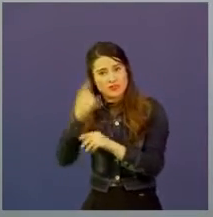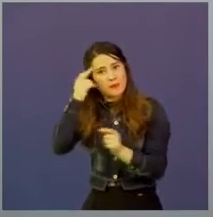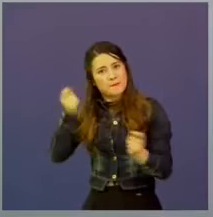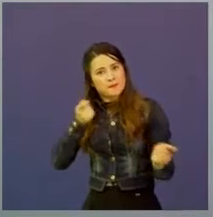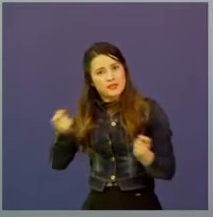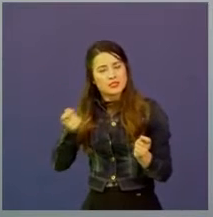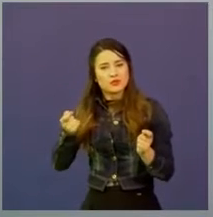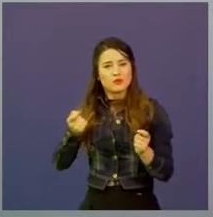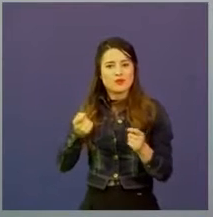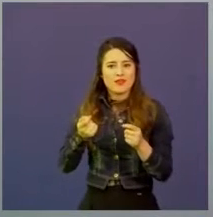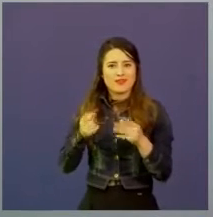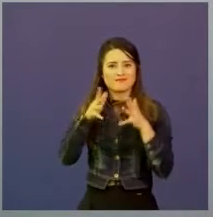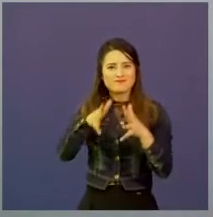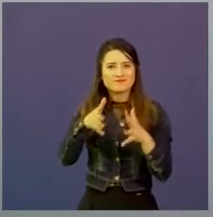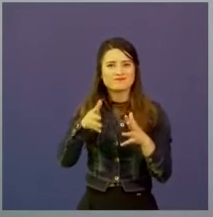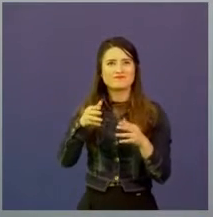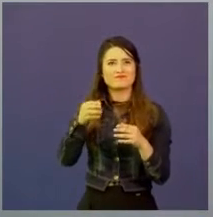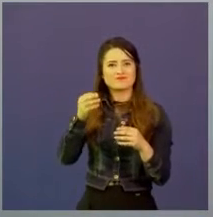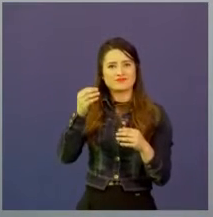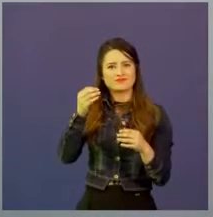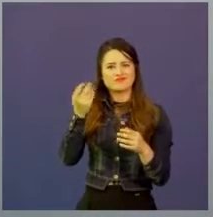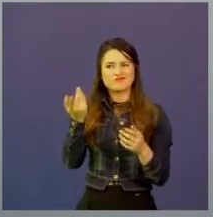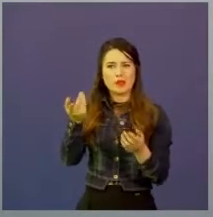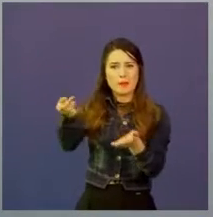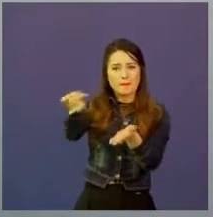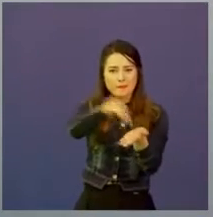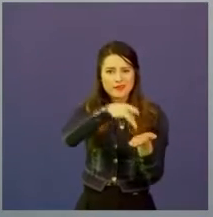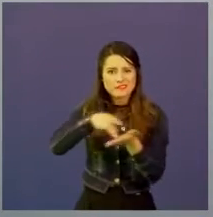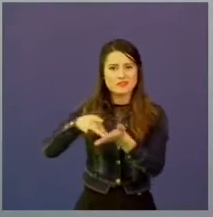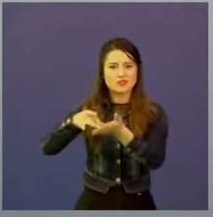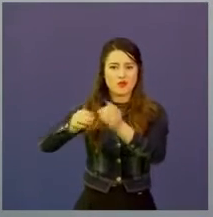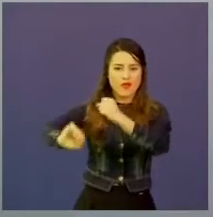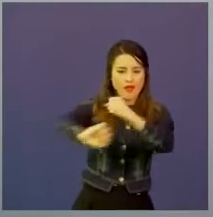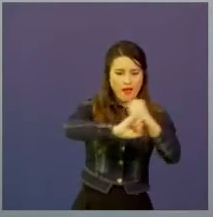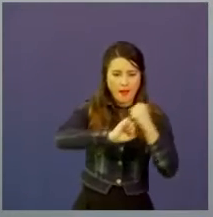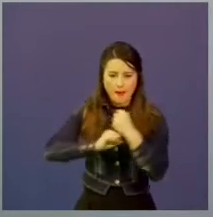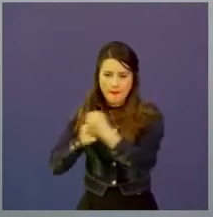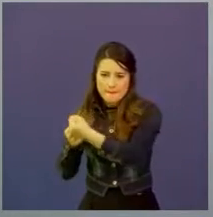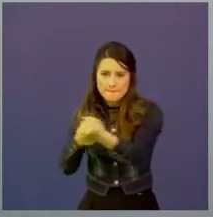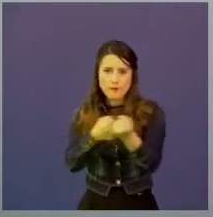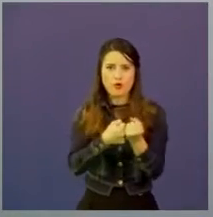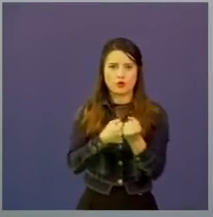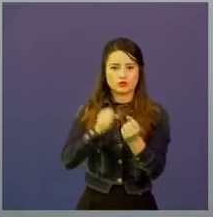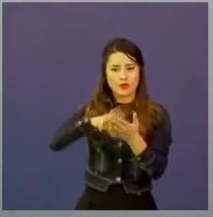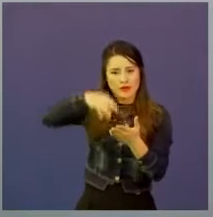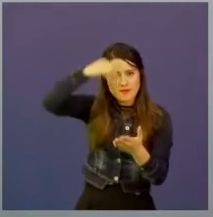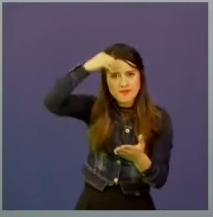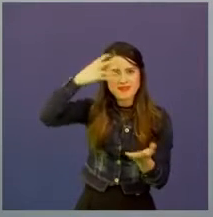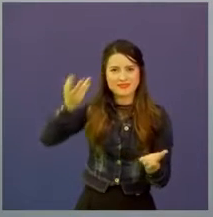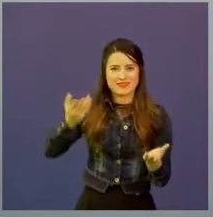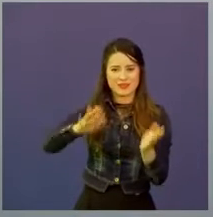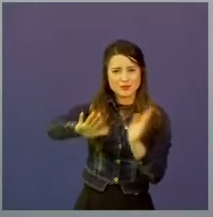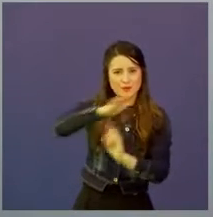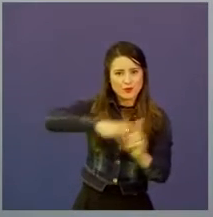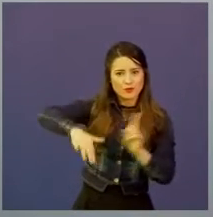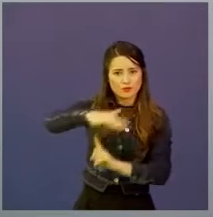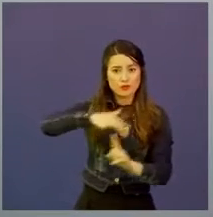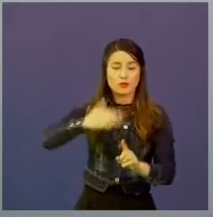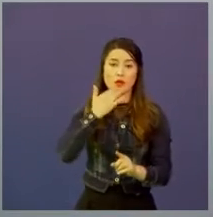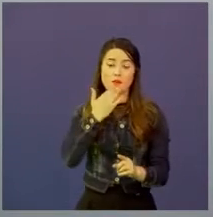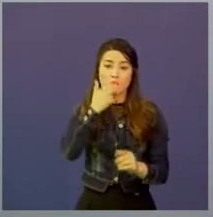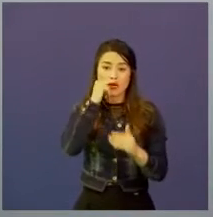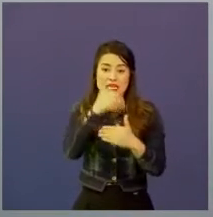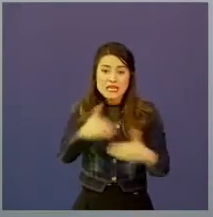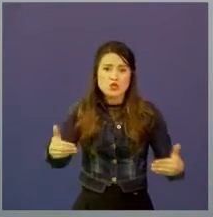creativa que involucra participación, colaboración, aprendizaje o relación con el contexto, ¿sí? Si un niño puede pasar jugando